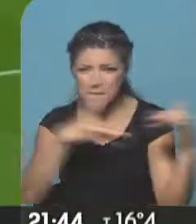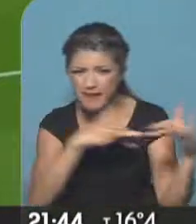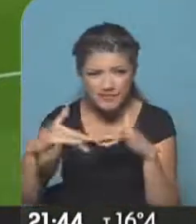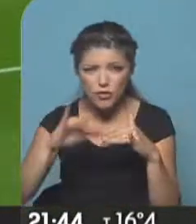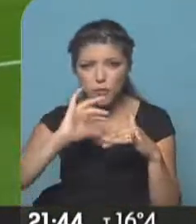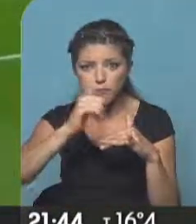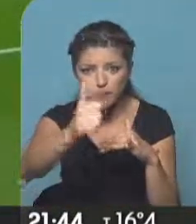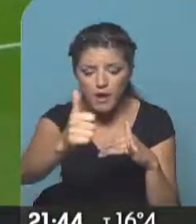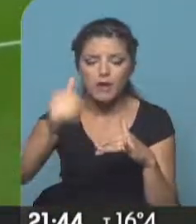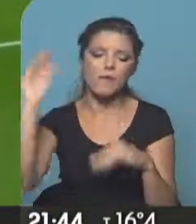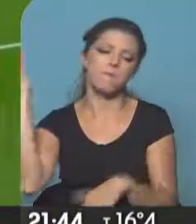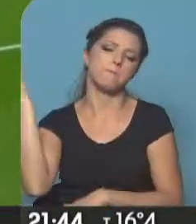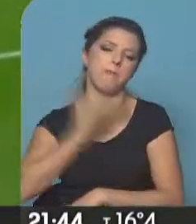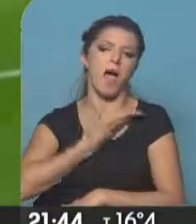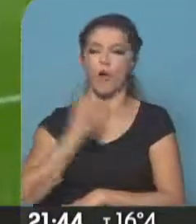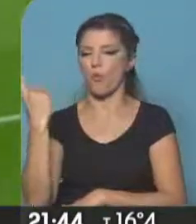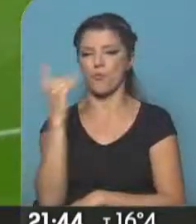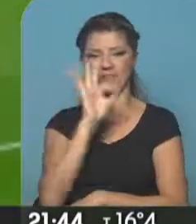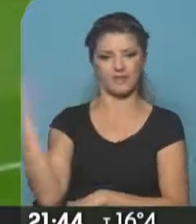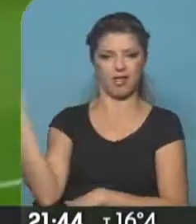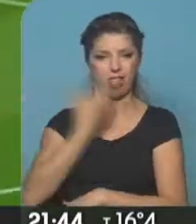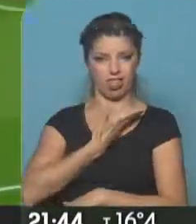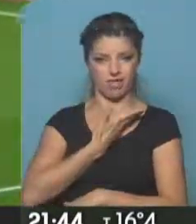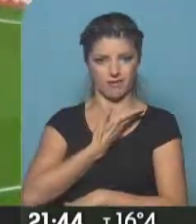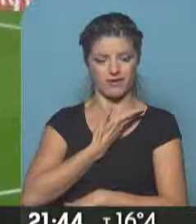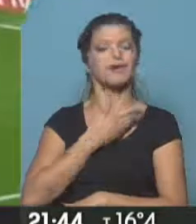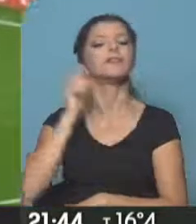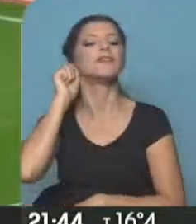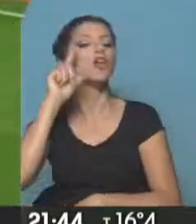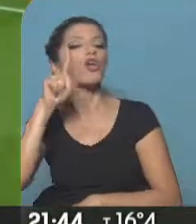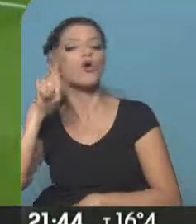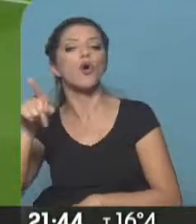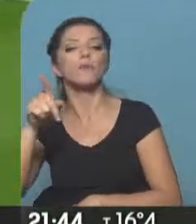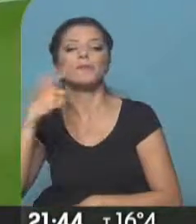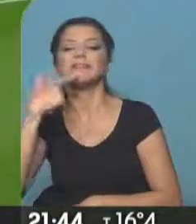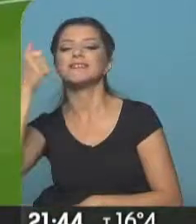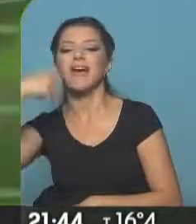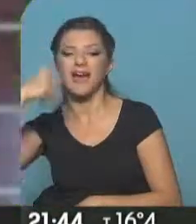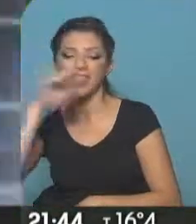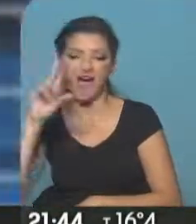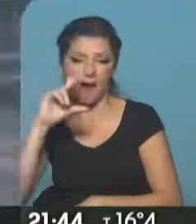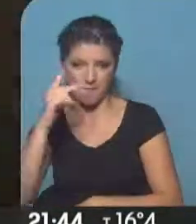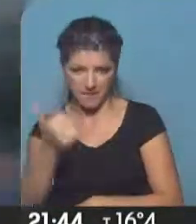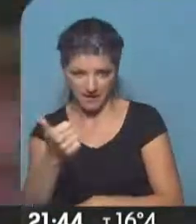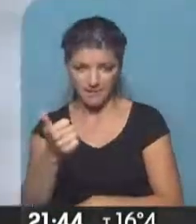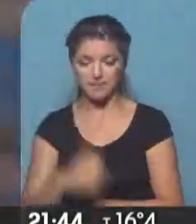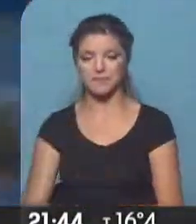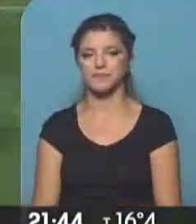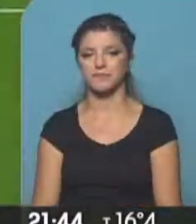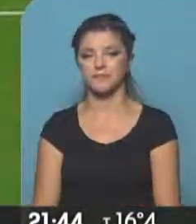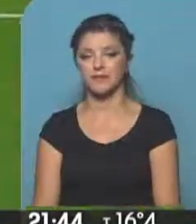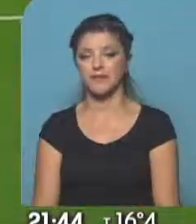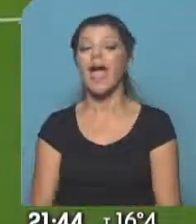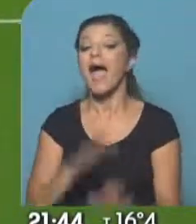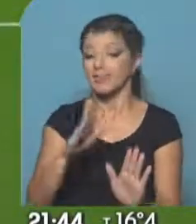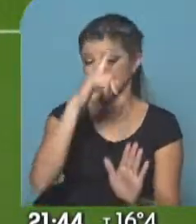perdió 1-0 contra el equipo de Sevilla, gol del paraguayo Tony Sanabria. El Madrid quedó a